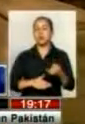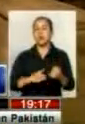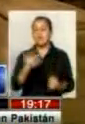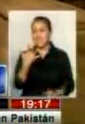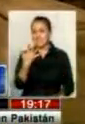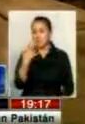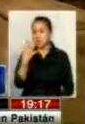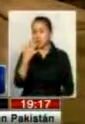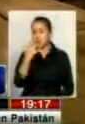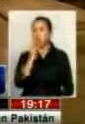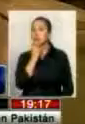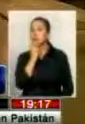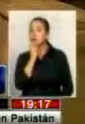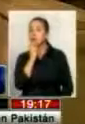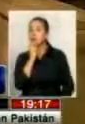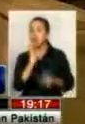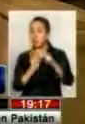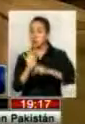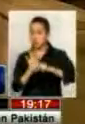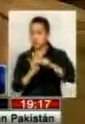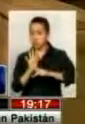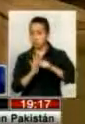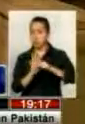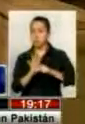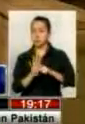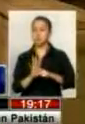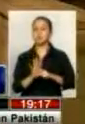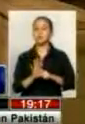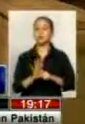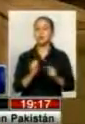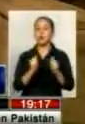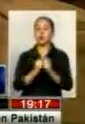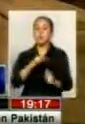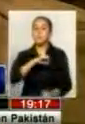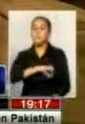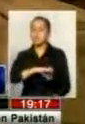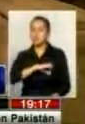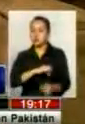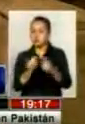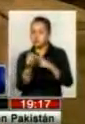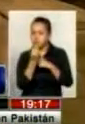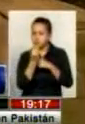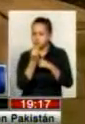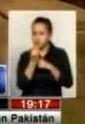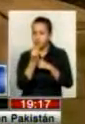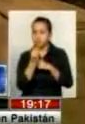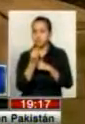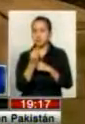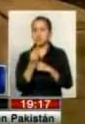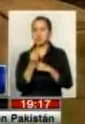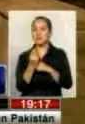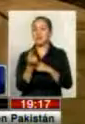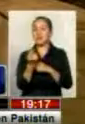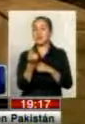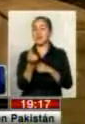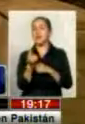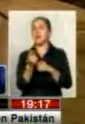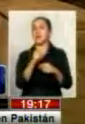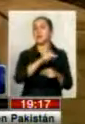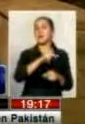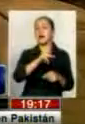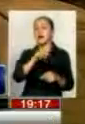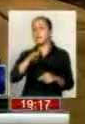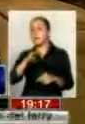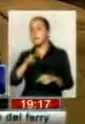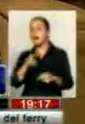5 de mayo, lo que es el proyecto que tiene que ver con las pensiones alimenticias, temática altamente demandada por las mujeres de nuestro país y